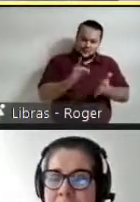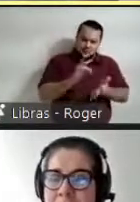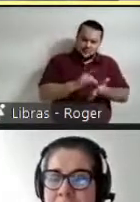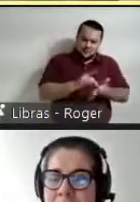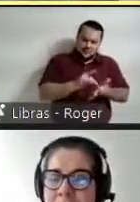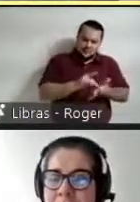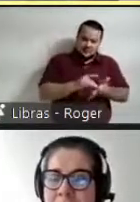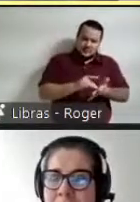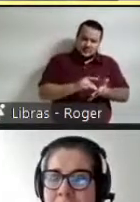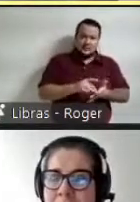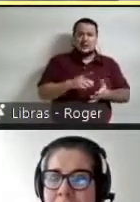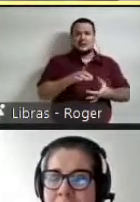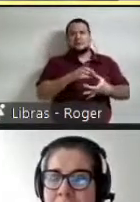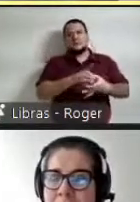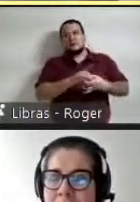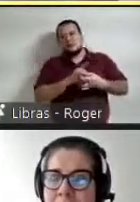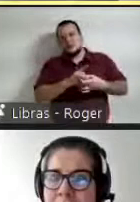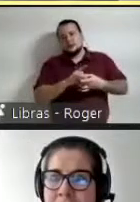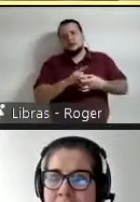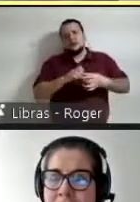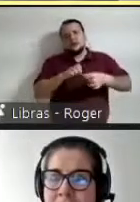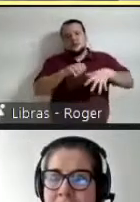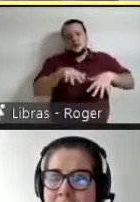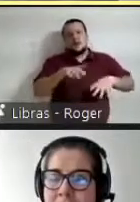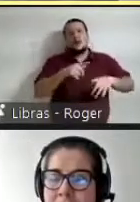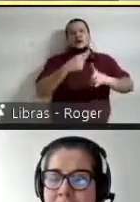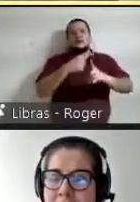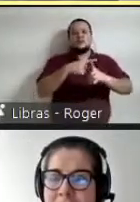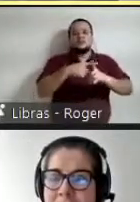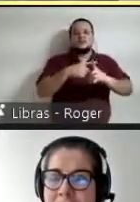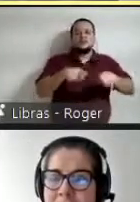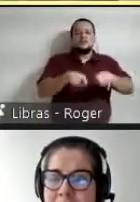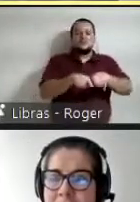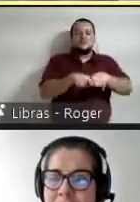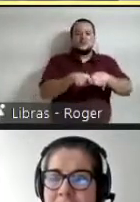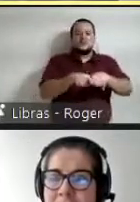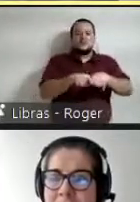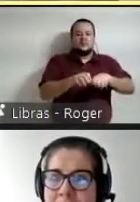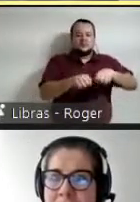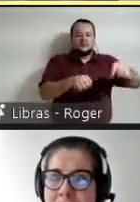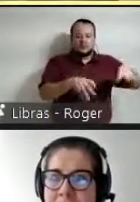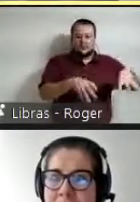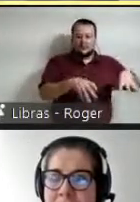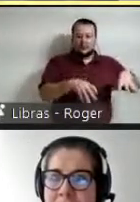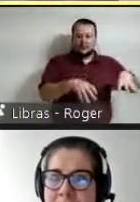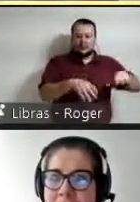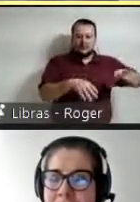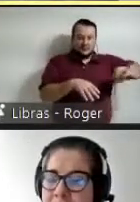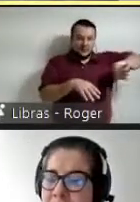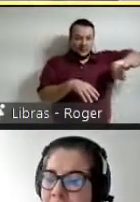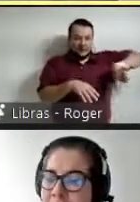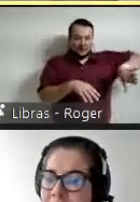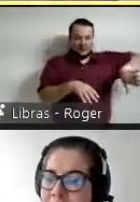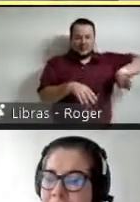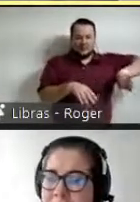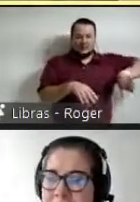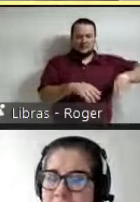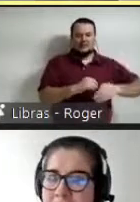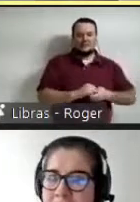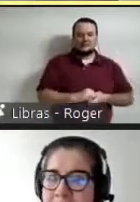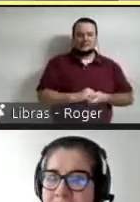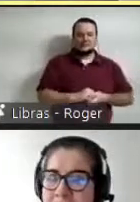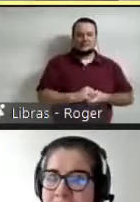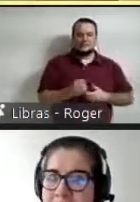el patio y sus pasillos laterales la nueva intervención es responsable como de llenar ese espacio en blanco